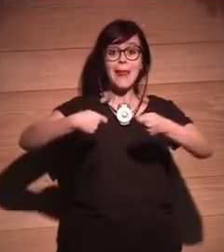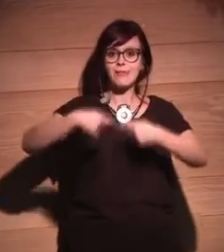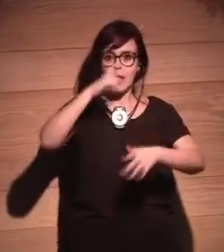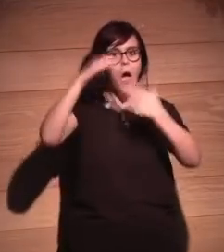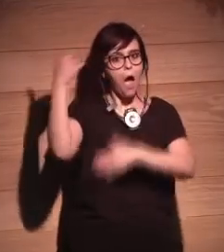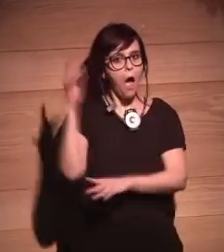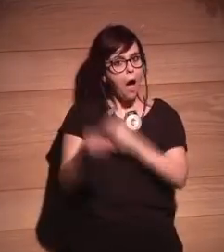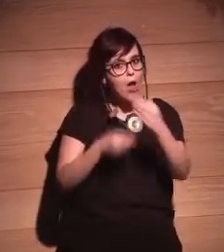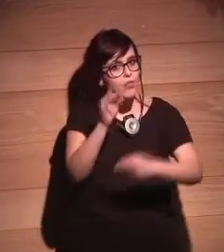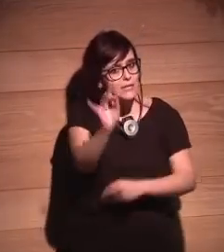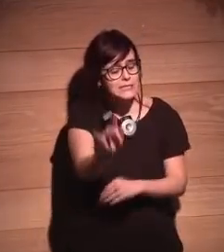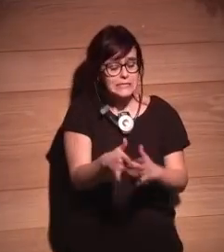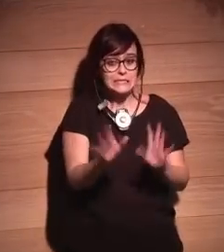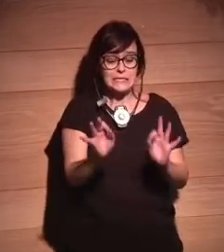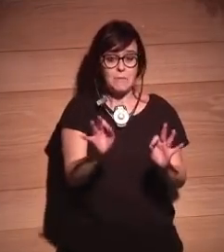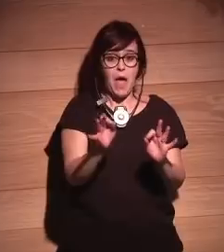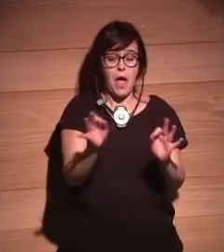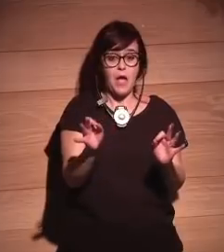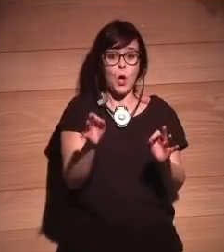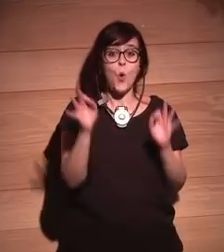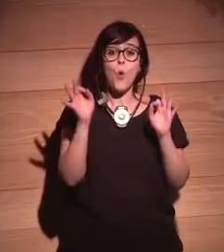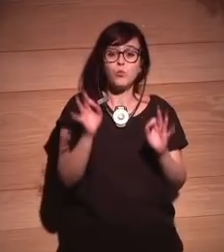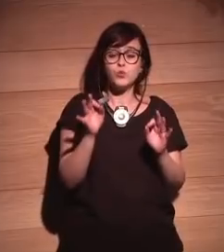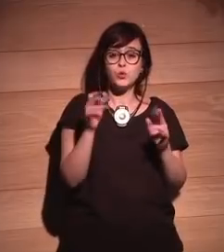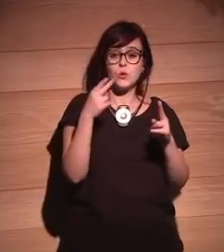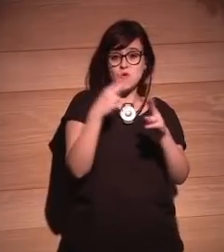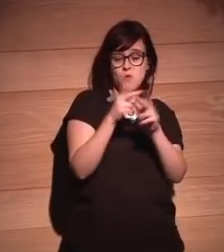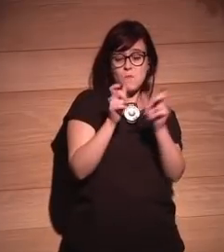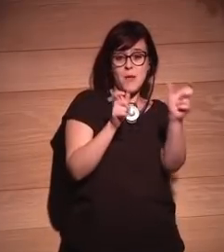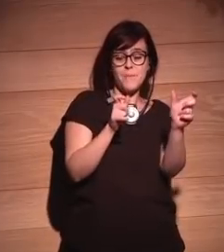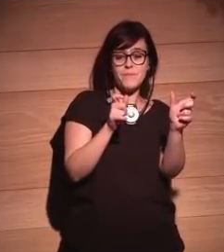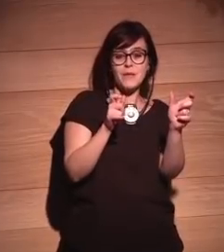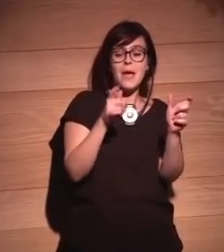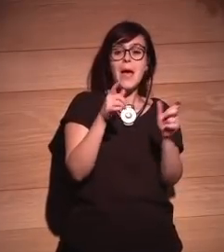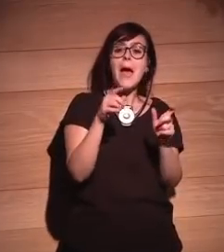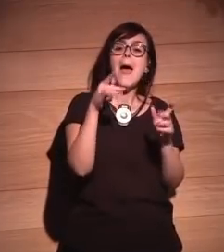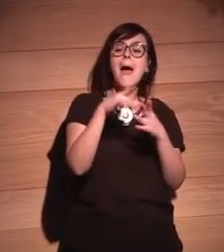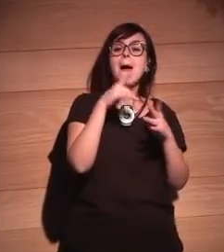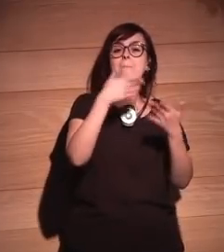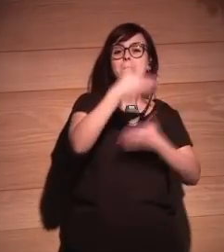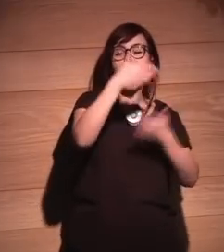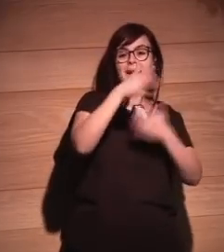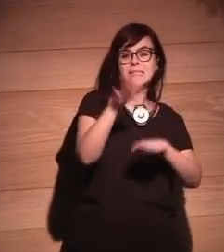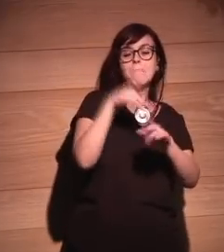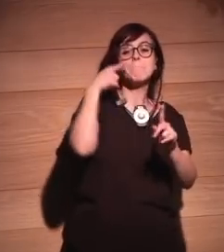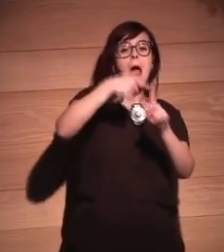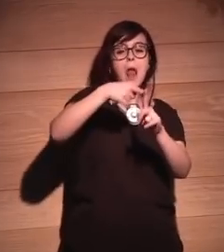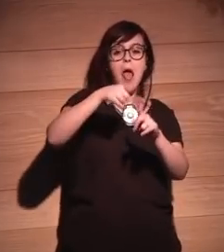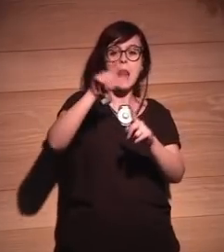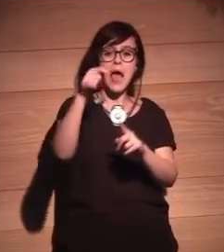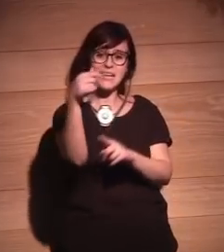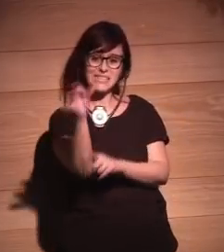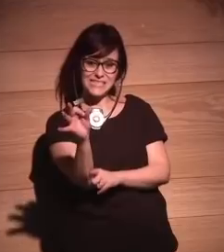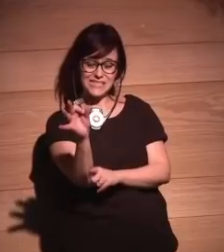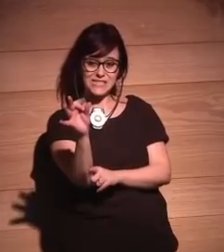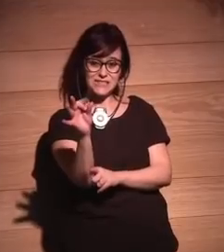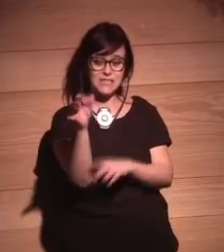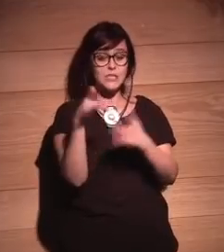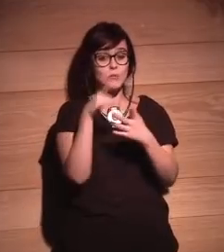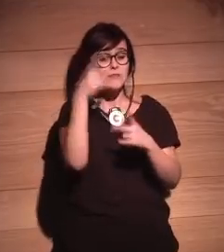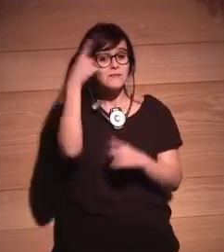ya hace años, y esto, de hecho, el propio nombre en algunos casos se llaman páginas parallax. El nombre viene de la gente de los videojuegos, que